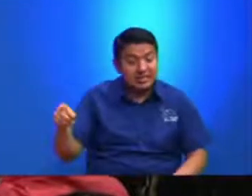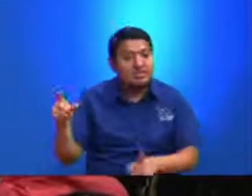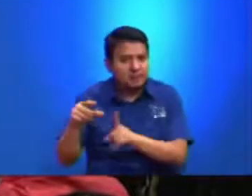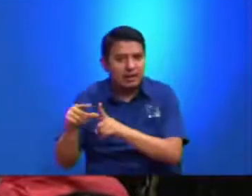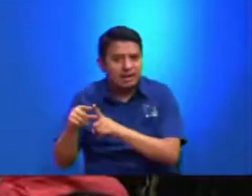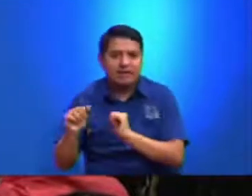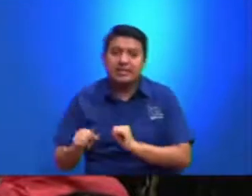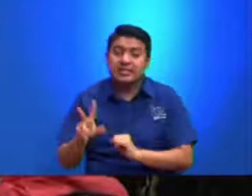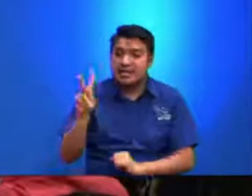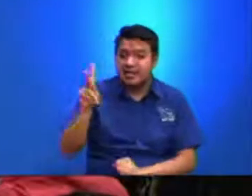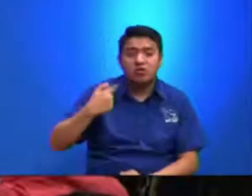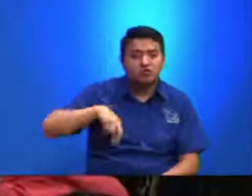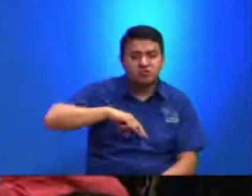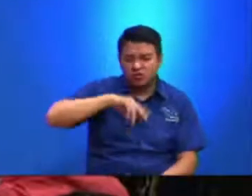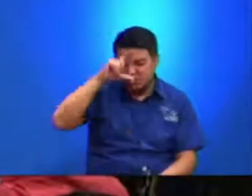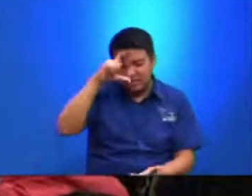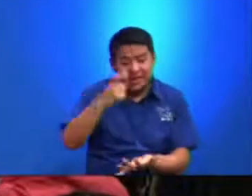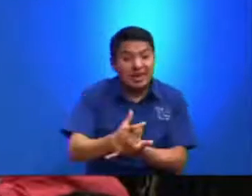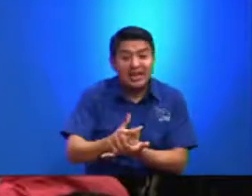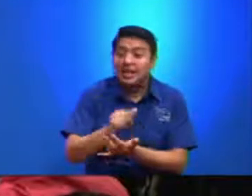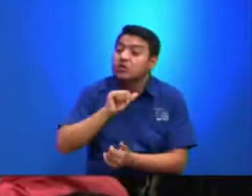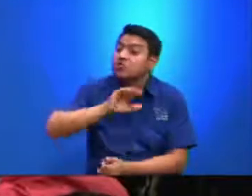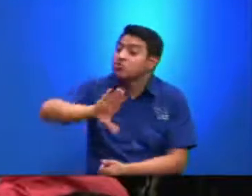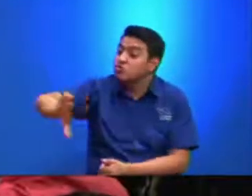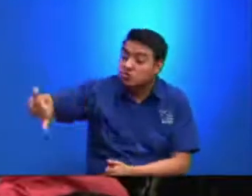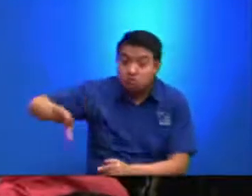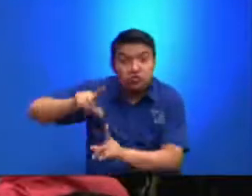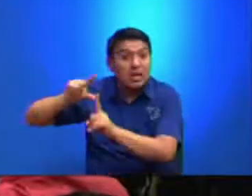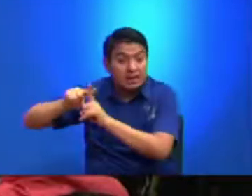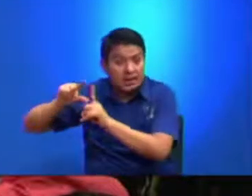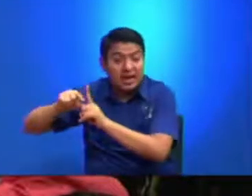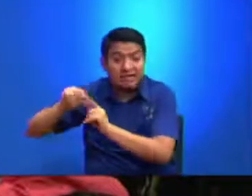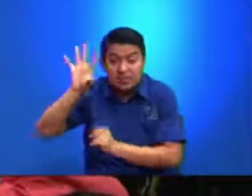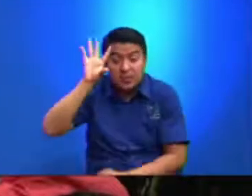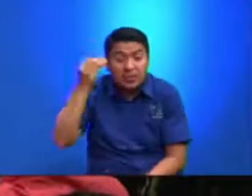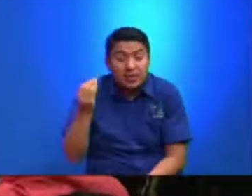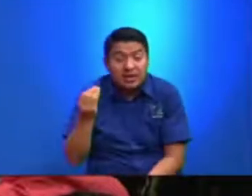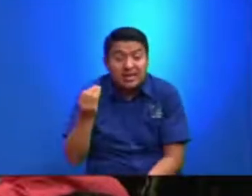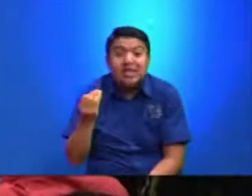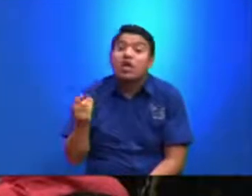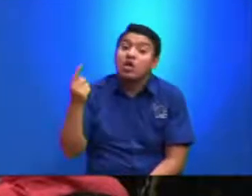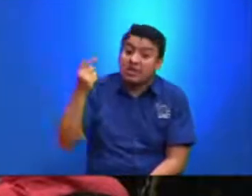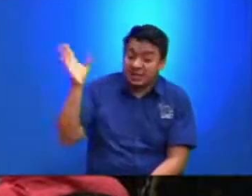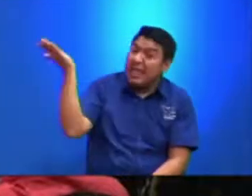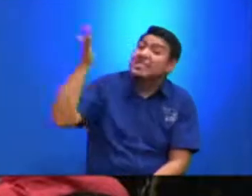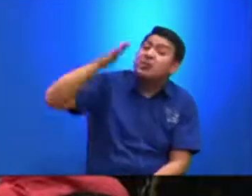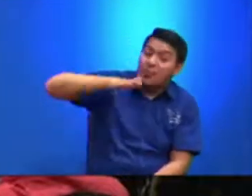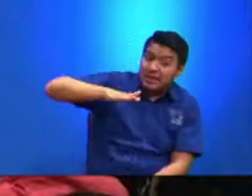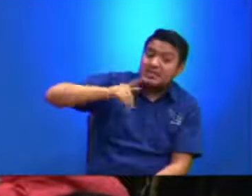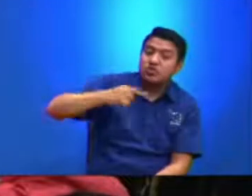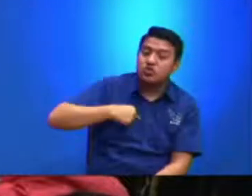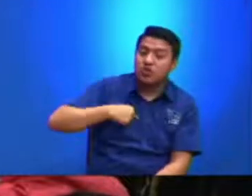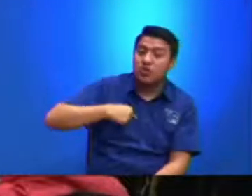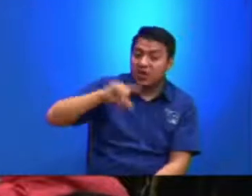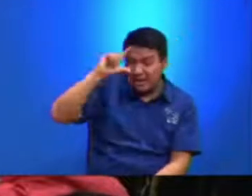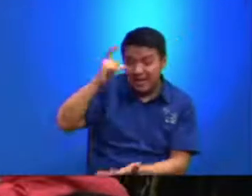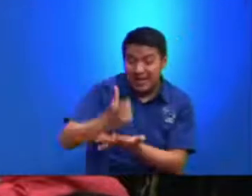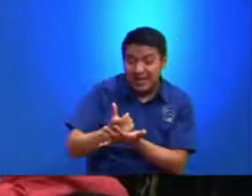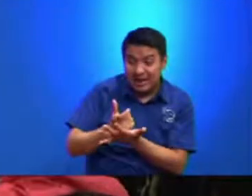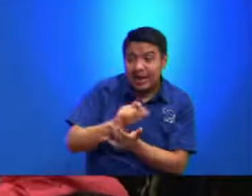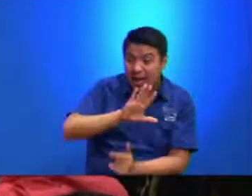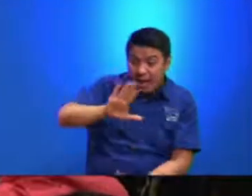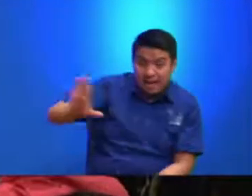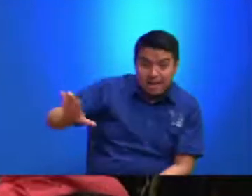¡Qué bien le queda a usted! No, pero fíjese que yo miro que la manga me queda un poco así y está un poco larga. Ese